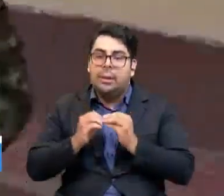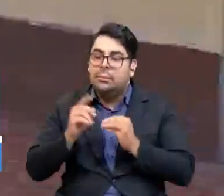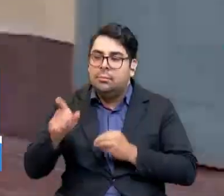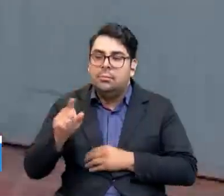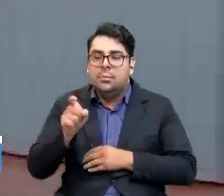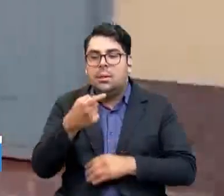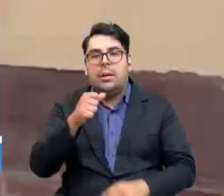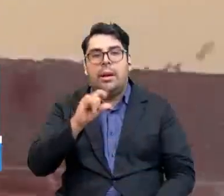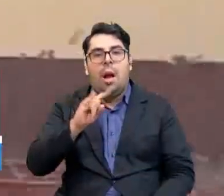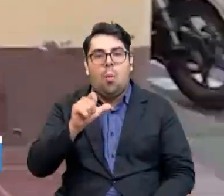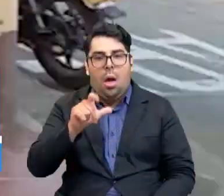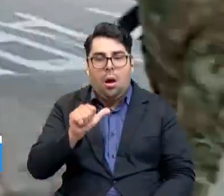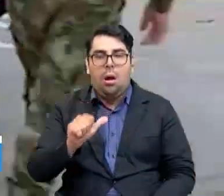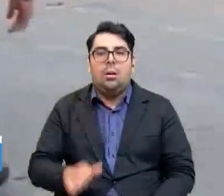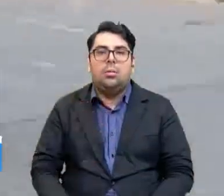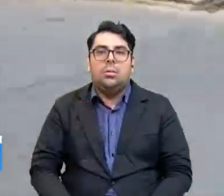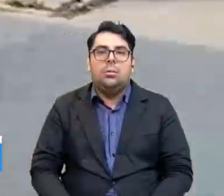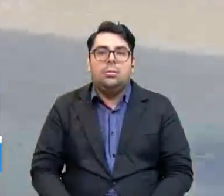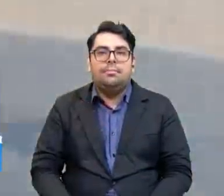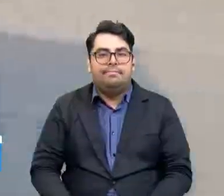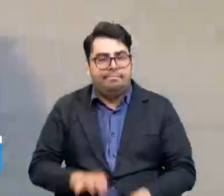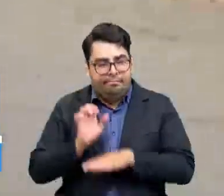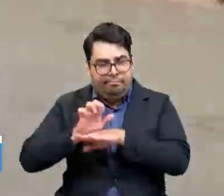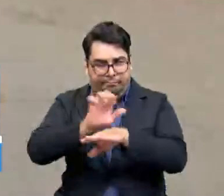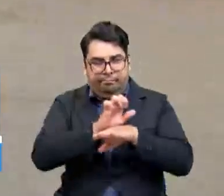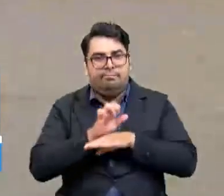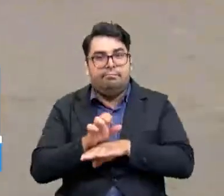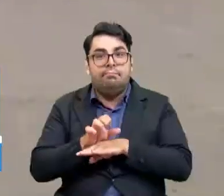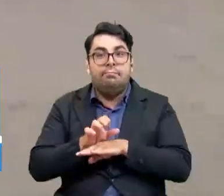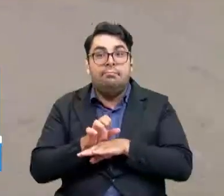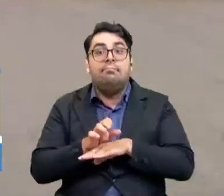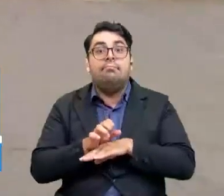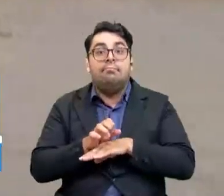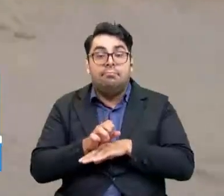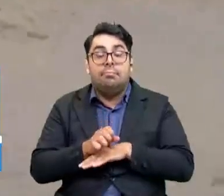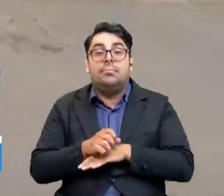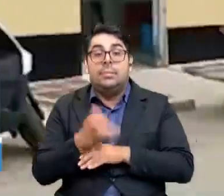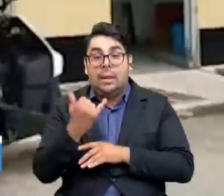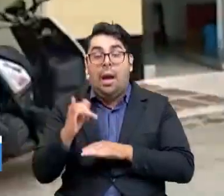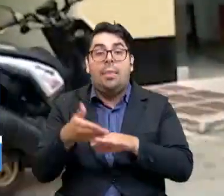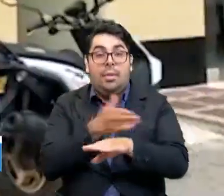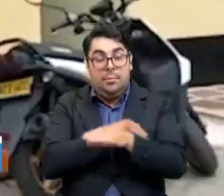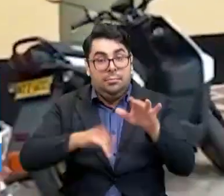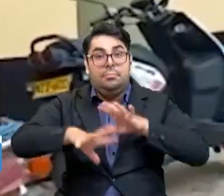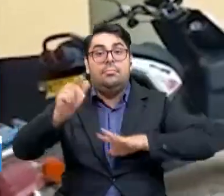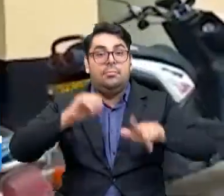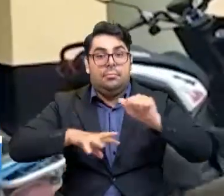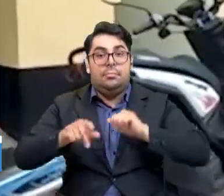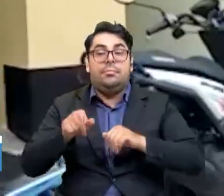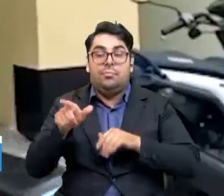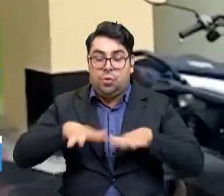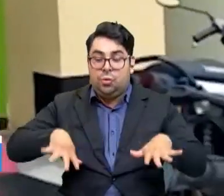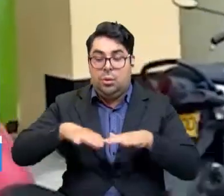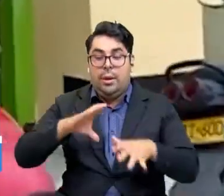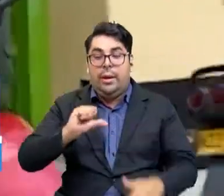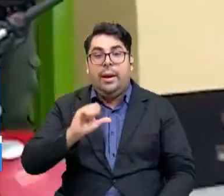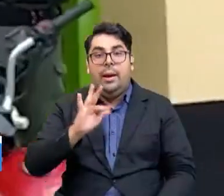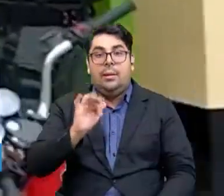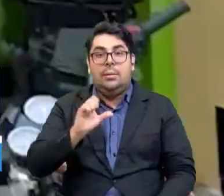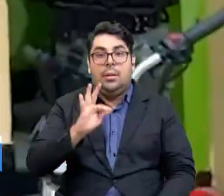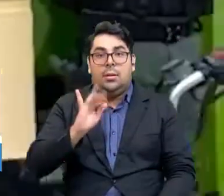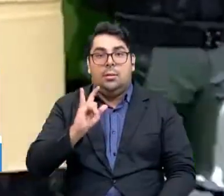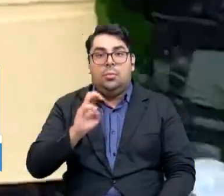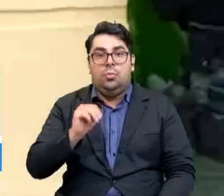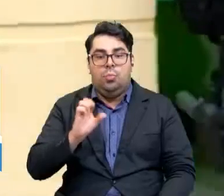año, en dos oportunidades las entidades financieras del Catatumbo han sido víctimas de los ladrones. Estas entidades manejan los recursos provenientes